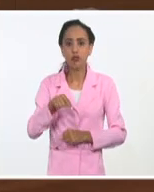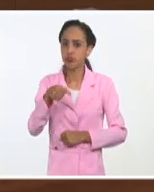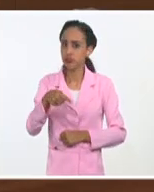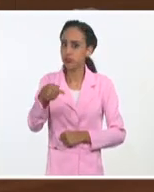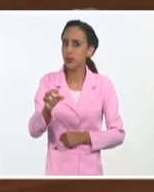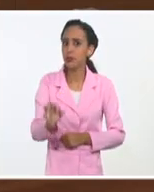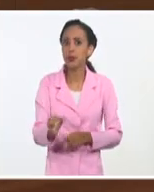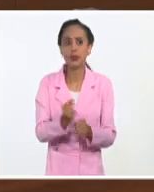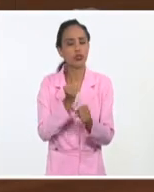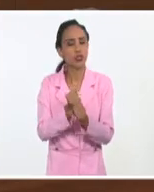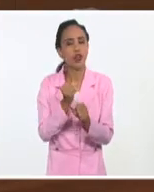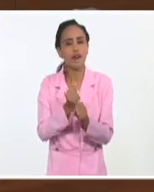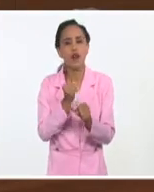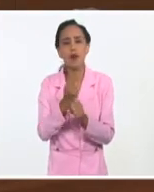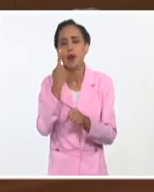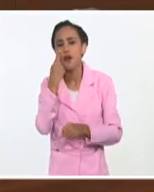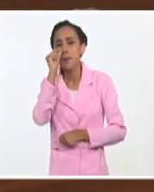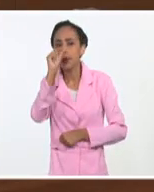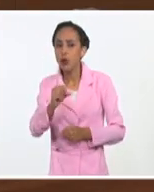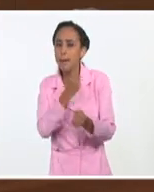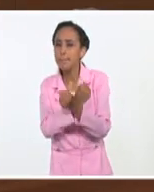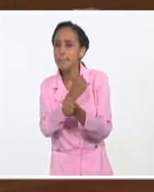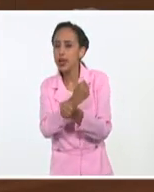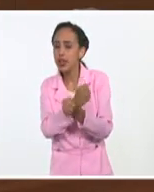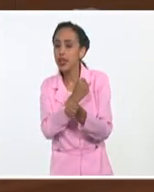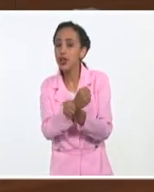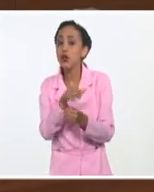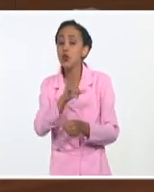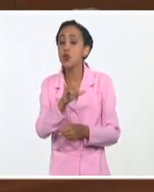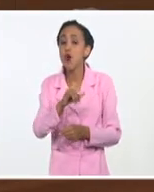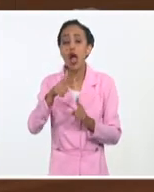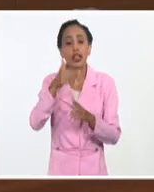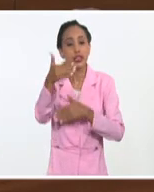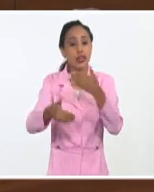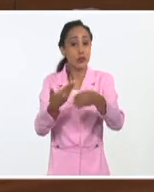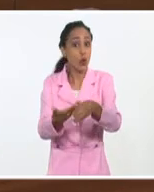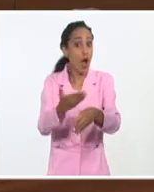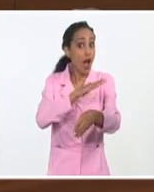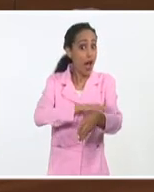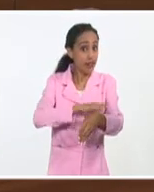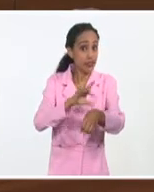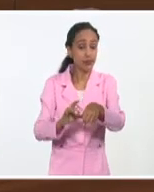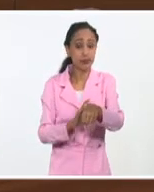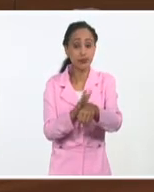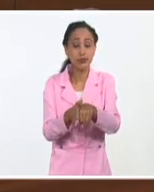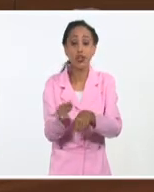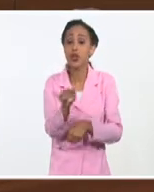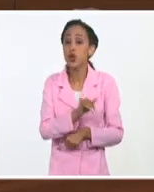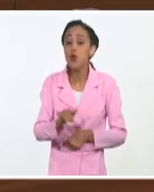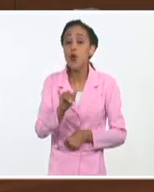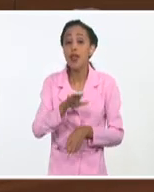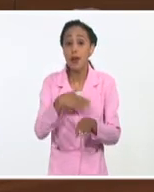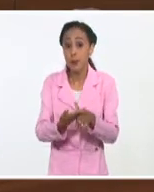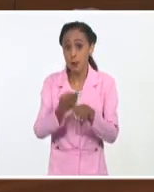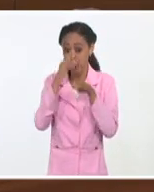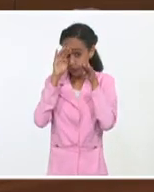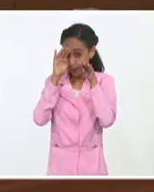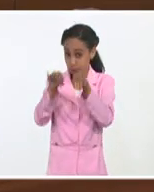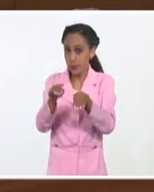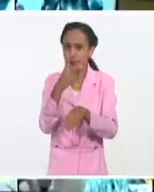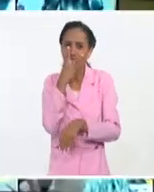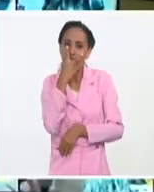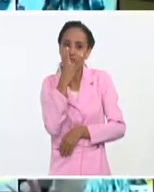estratificación del riesgo, el tratamiento diferenciado y anticipado a nuestros pacientes y el seguimiento hospitalario a pacientes de alto riesgo en